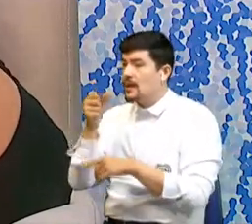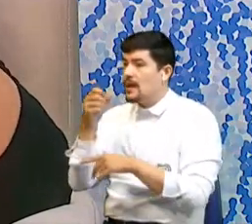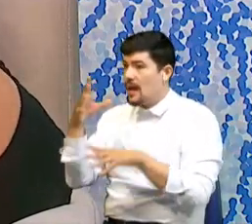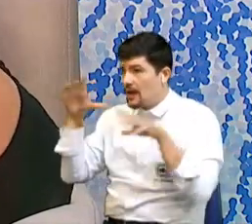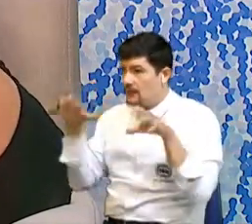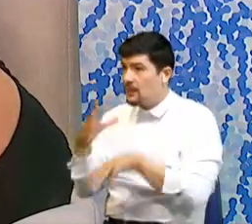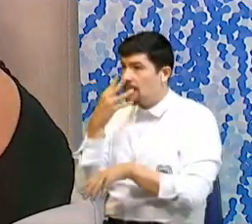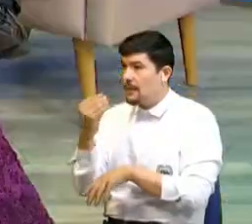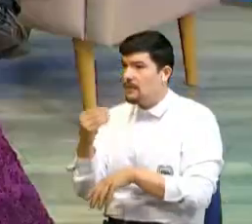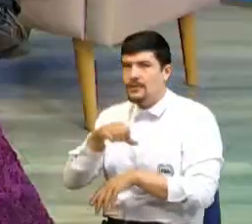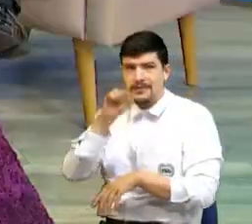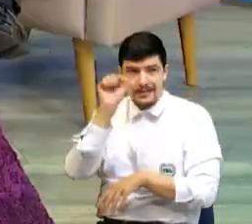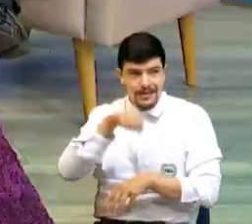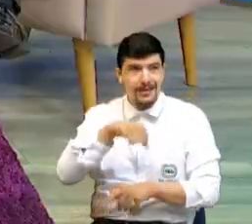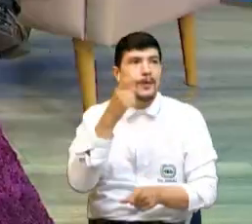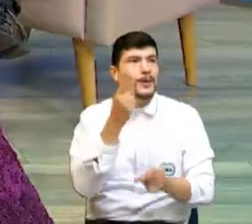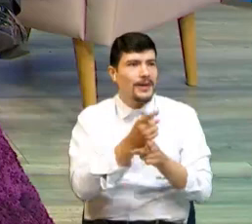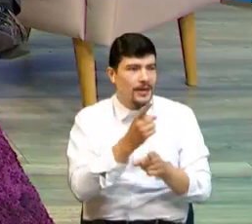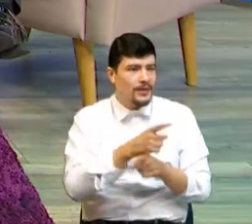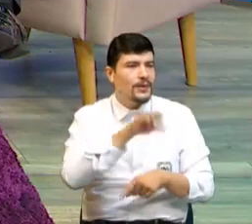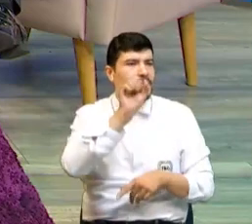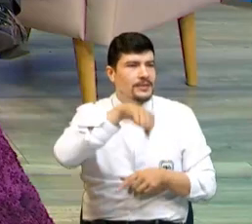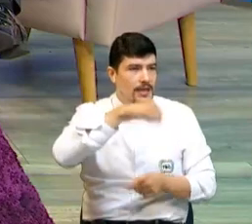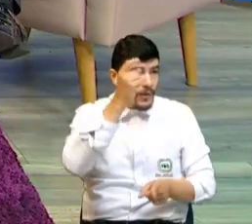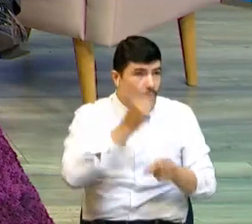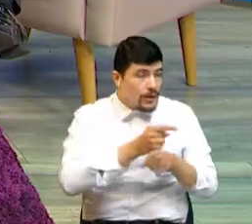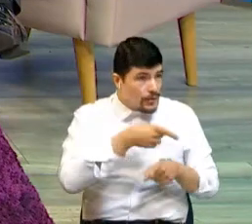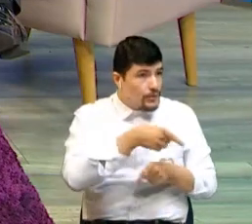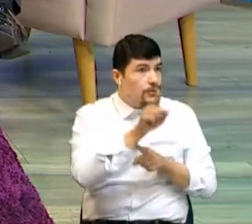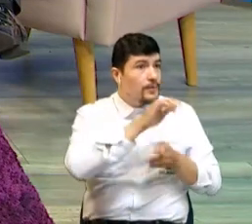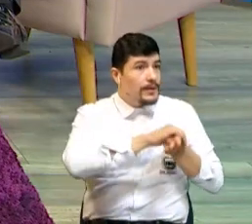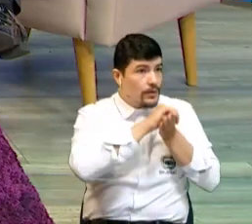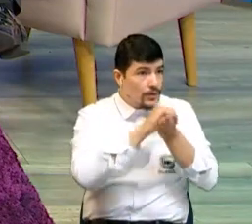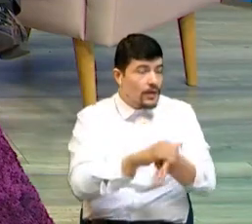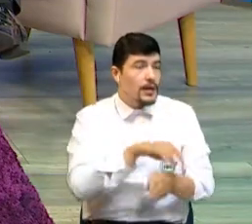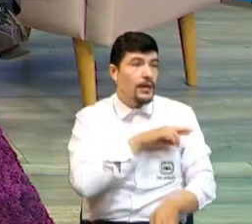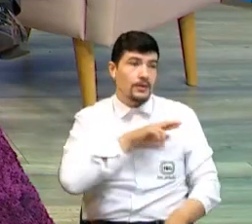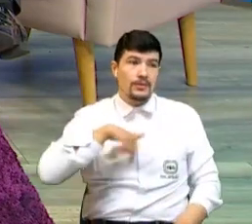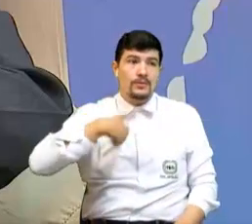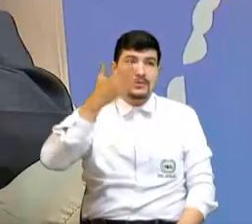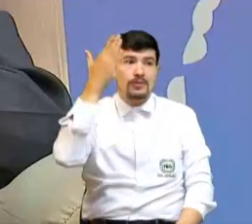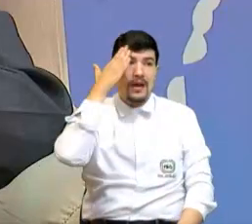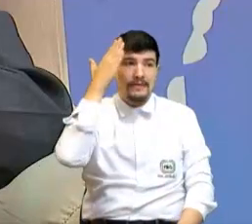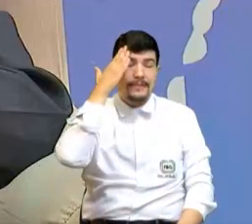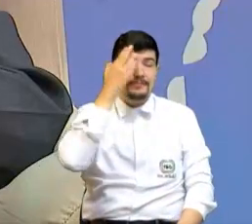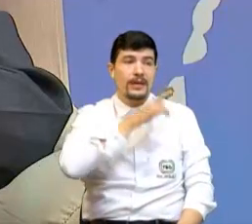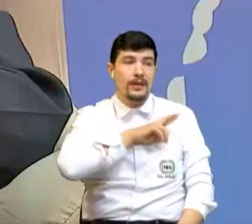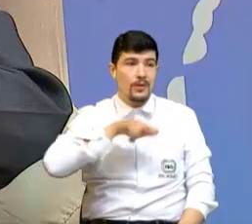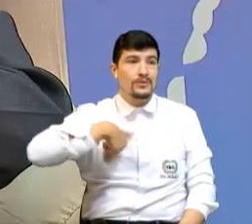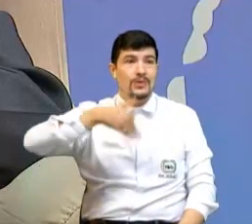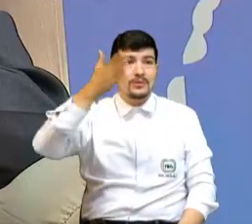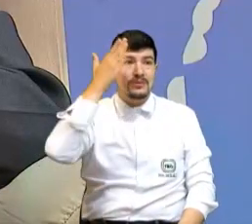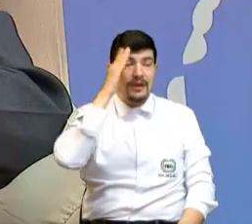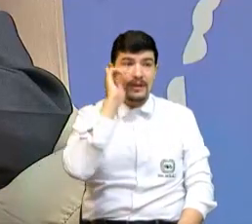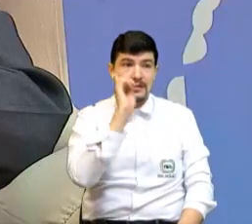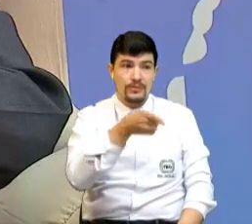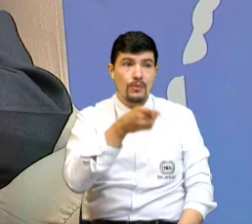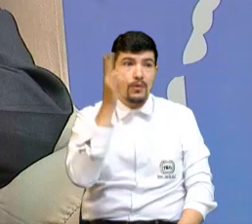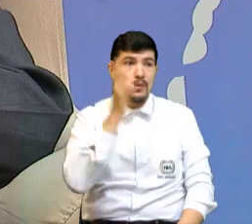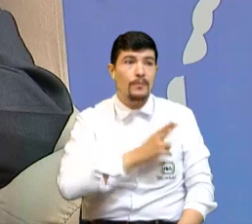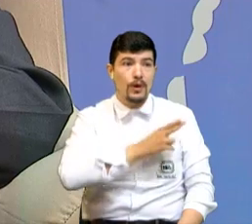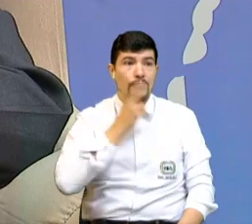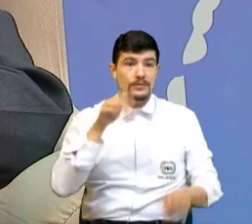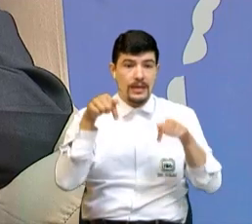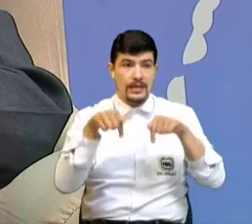criminis. Sí, doctora. Sí, es una de las modalidades y sabemos nosotros que incluso el compromiso que tienen los medios